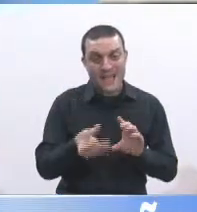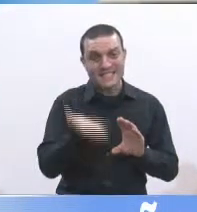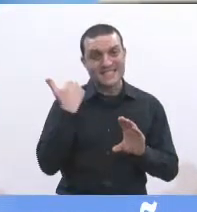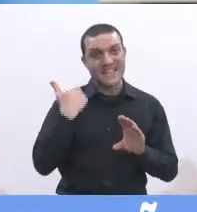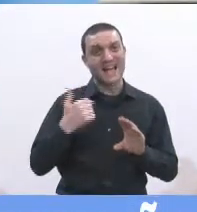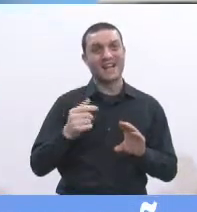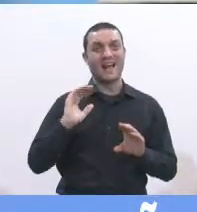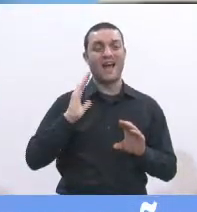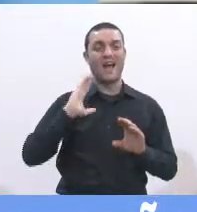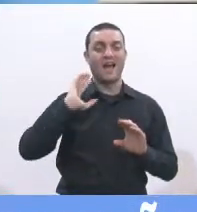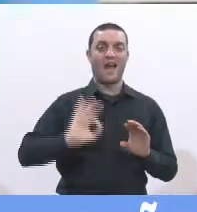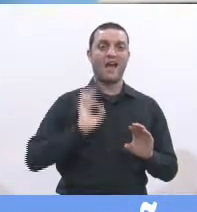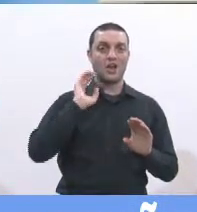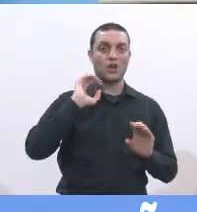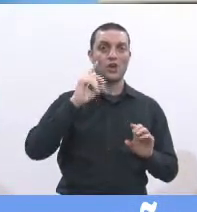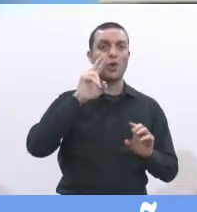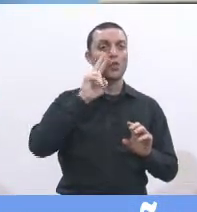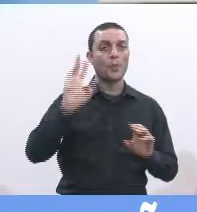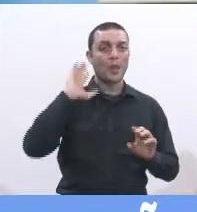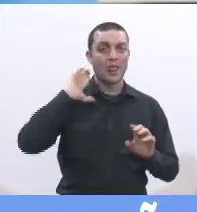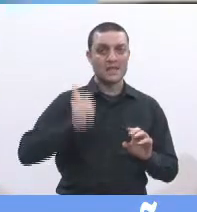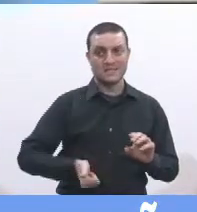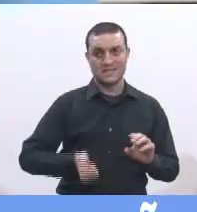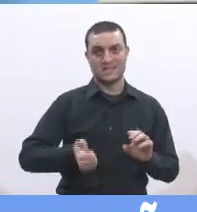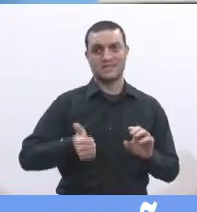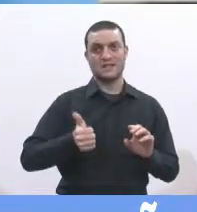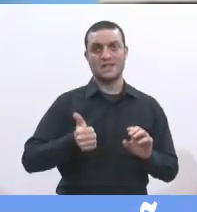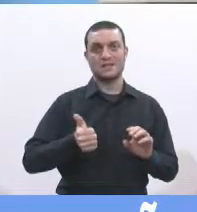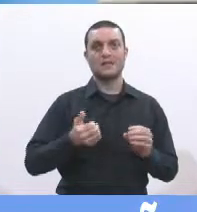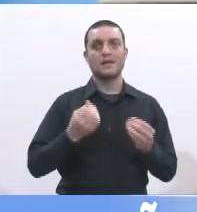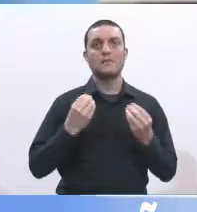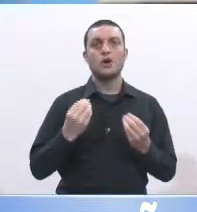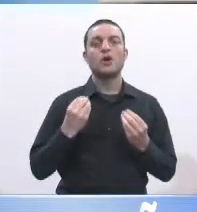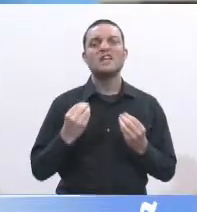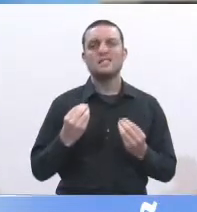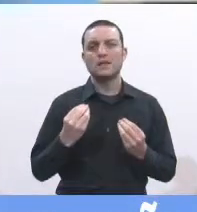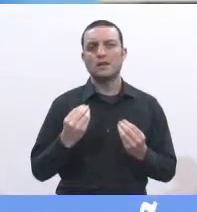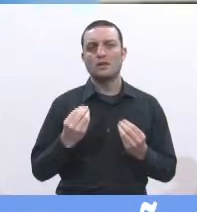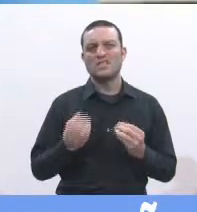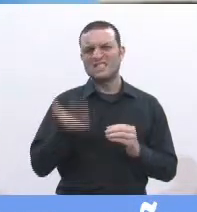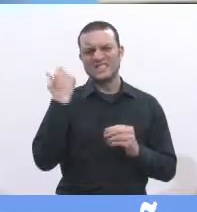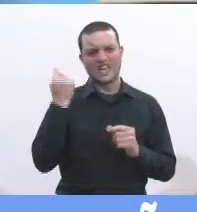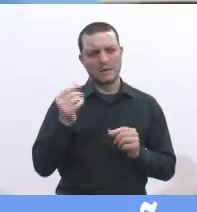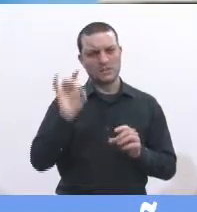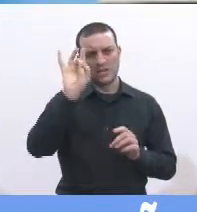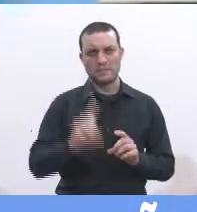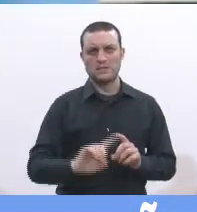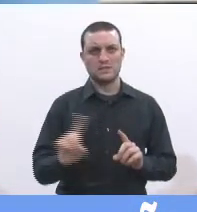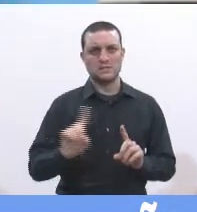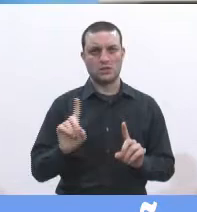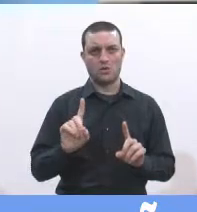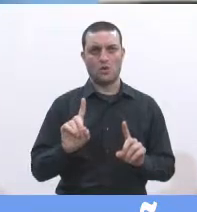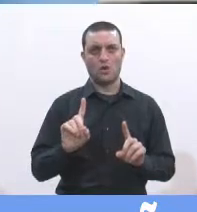vio lastimado por esa coparticipación. Lo que se hizo fue transferir una competencia con los recursos necesarios para